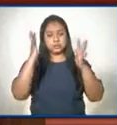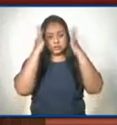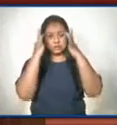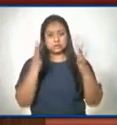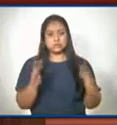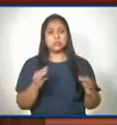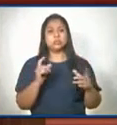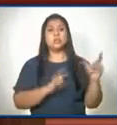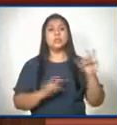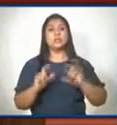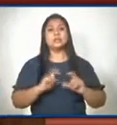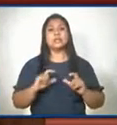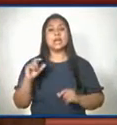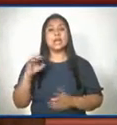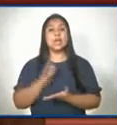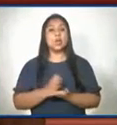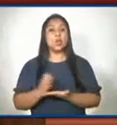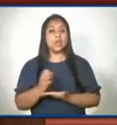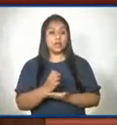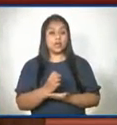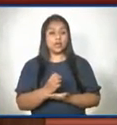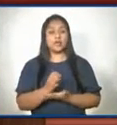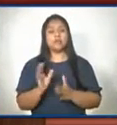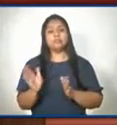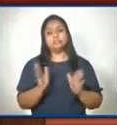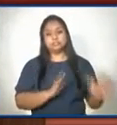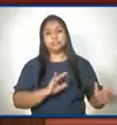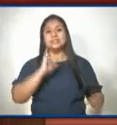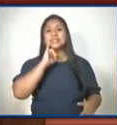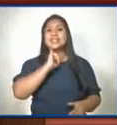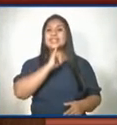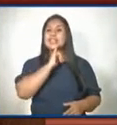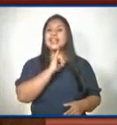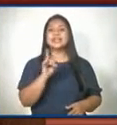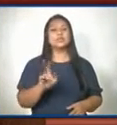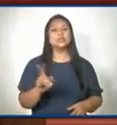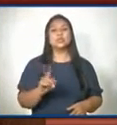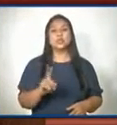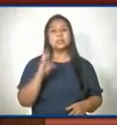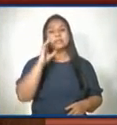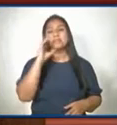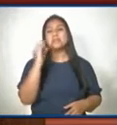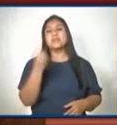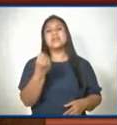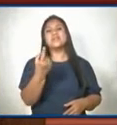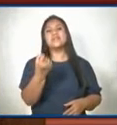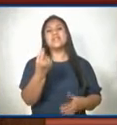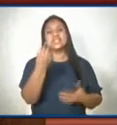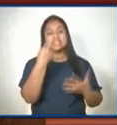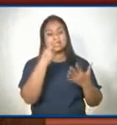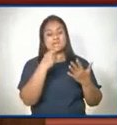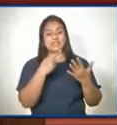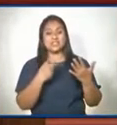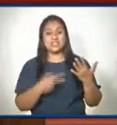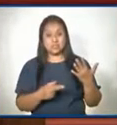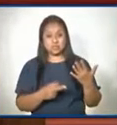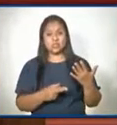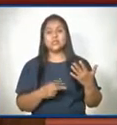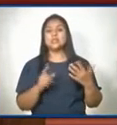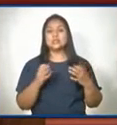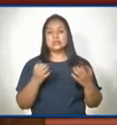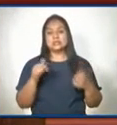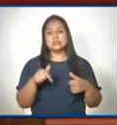Ecuador. En el caso de Israel no, porque falta toda la parte de revisión y se está,